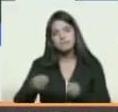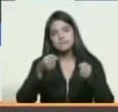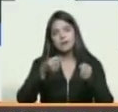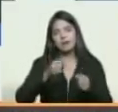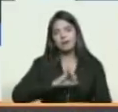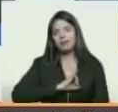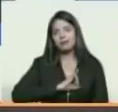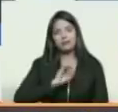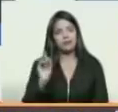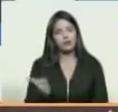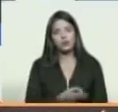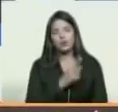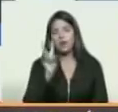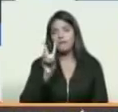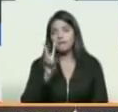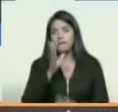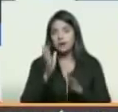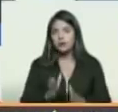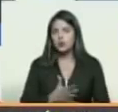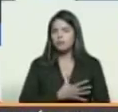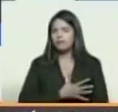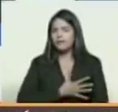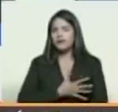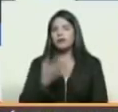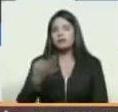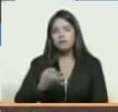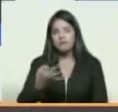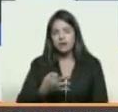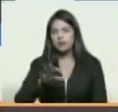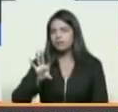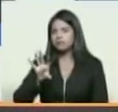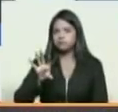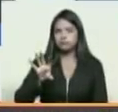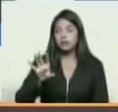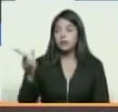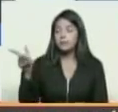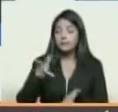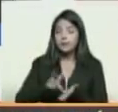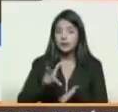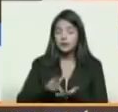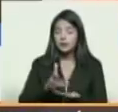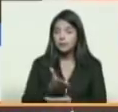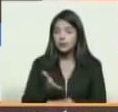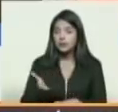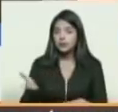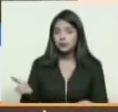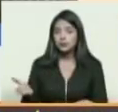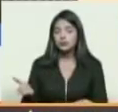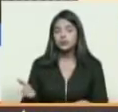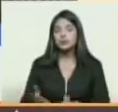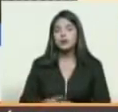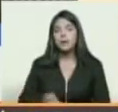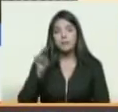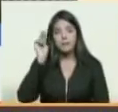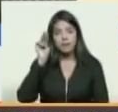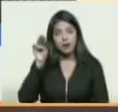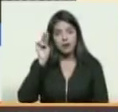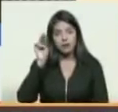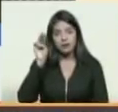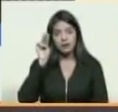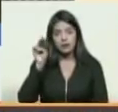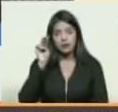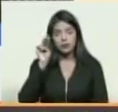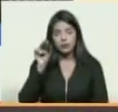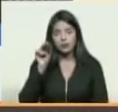identidad nacional con un patriotismo real y la participación de un gran ejército de maestros y